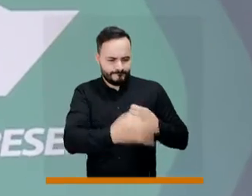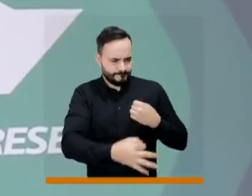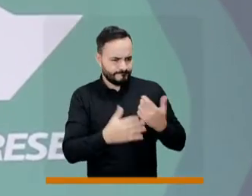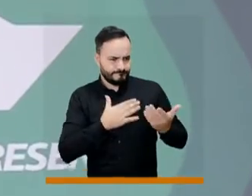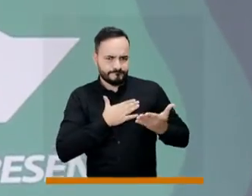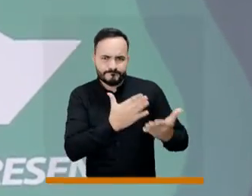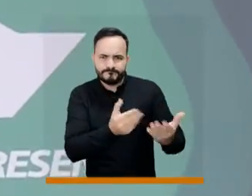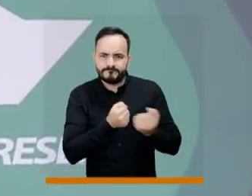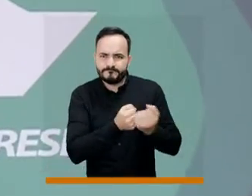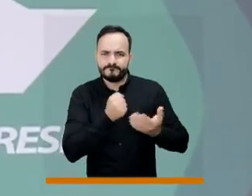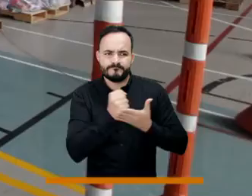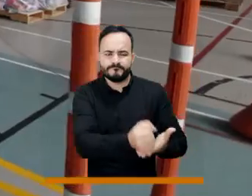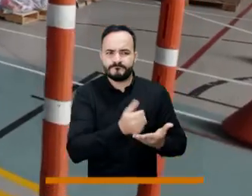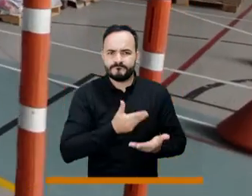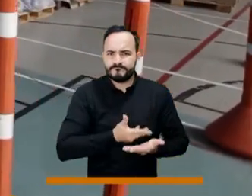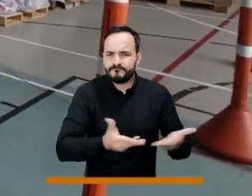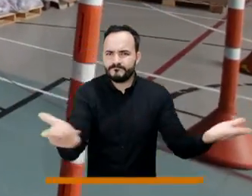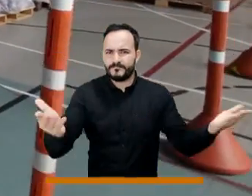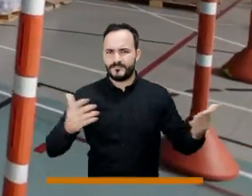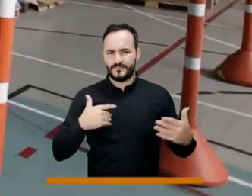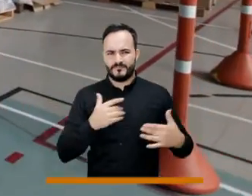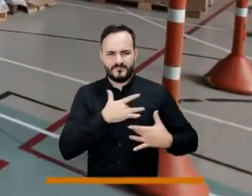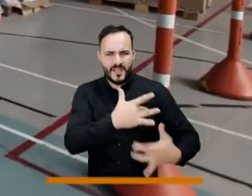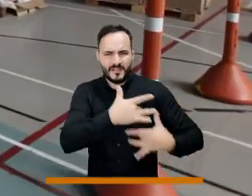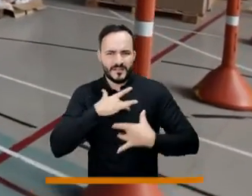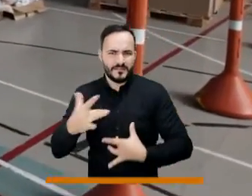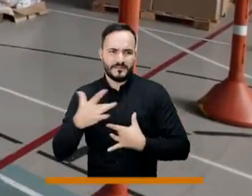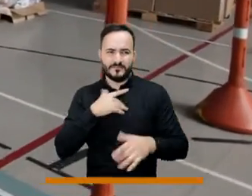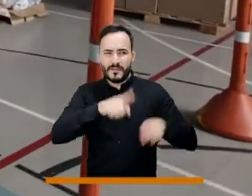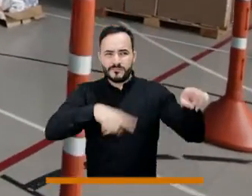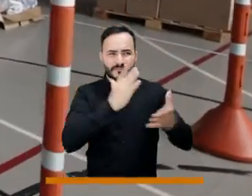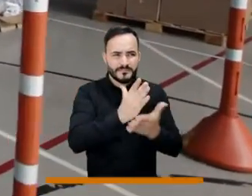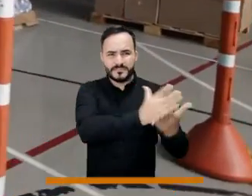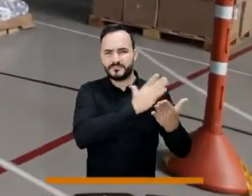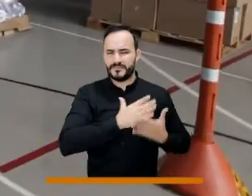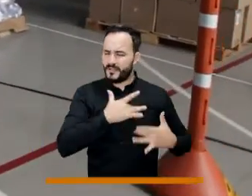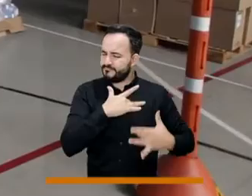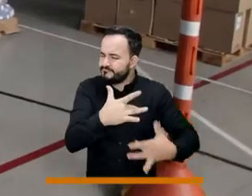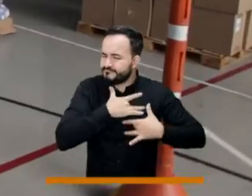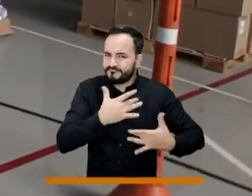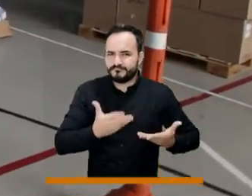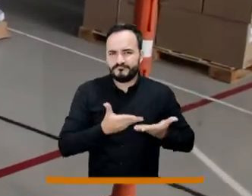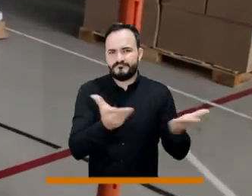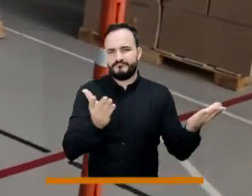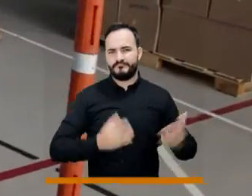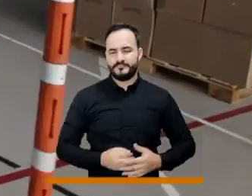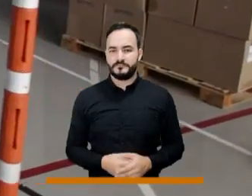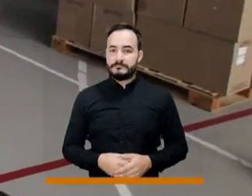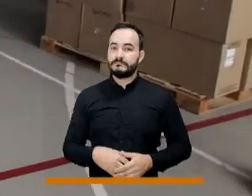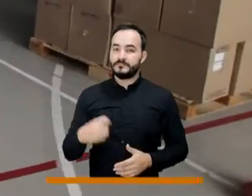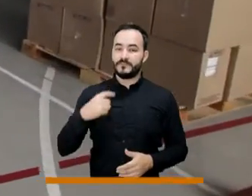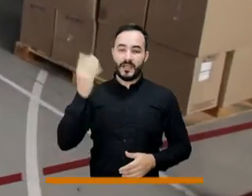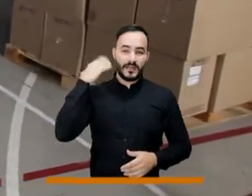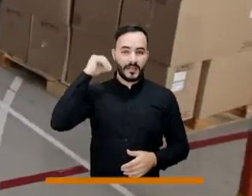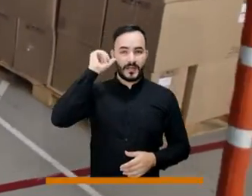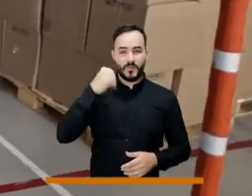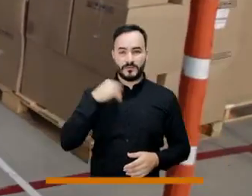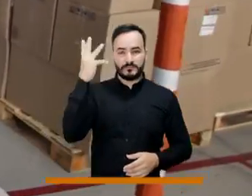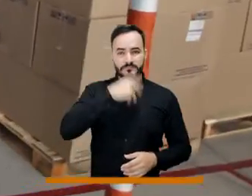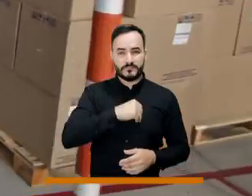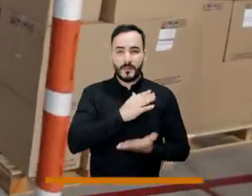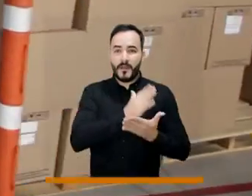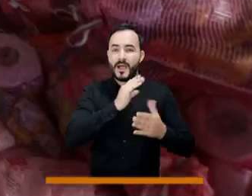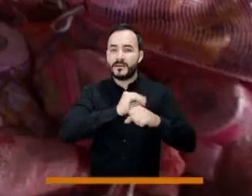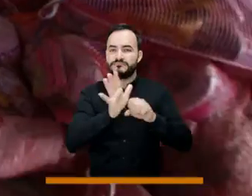los paisas, a otros lugares donde la emergencia está complicada. Un ejemplo muy bonito de solidaridad fue el episodio que